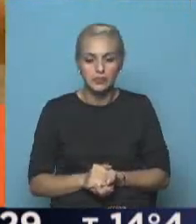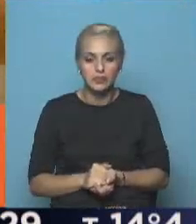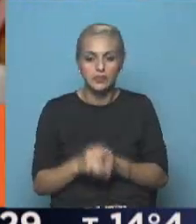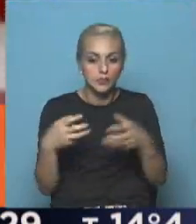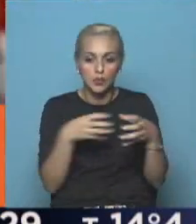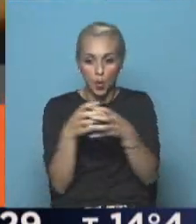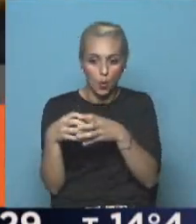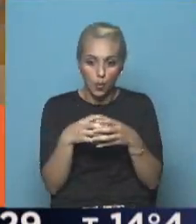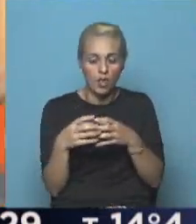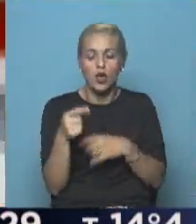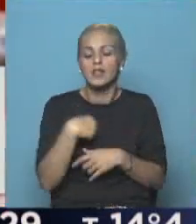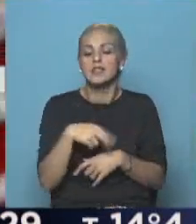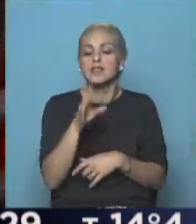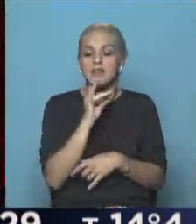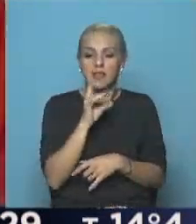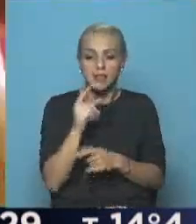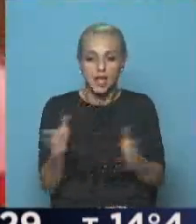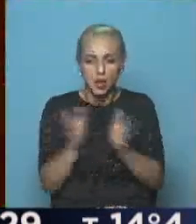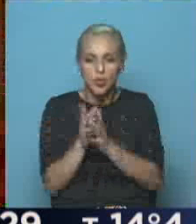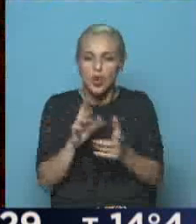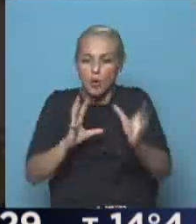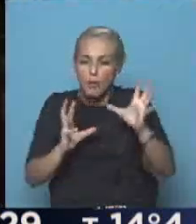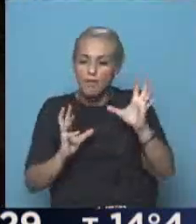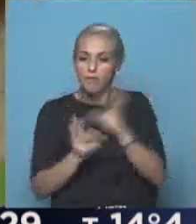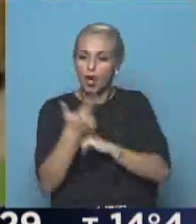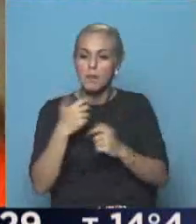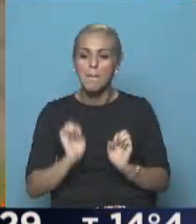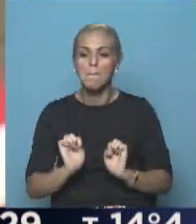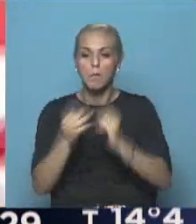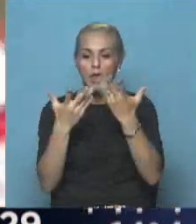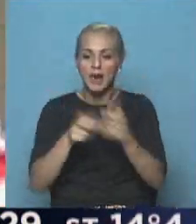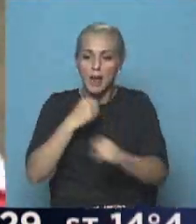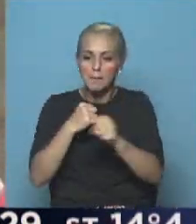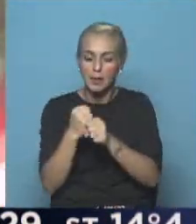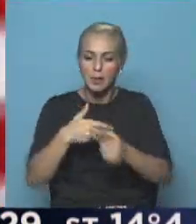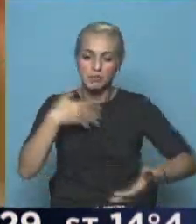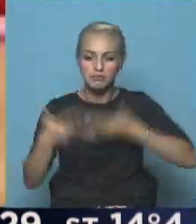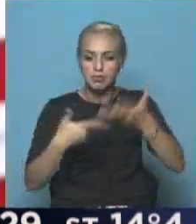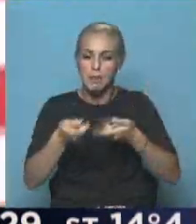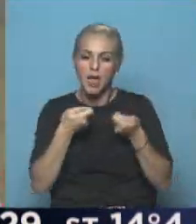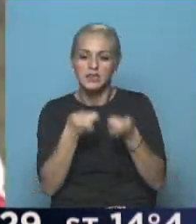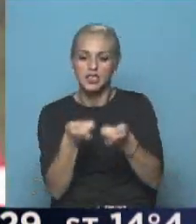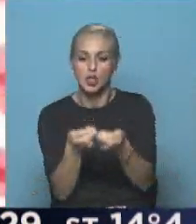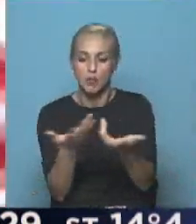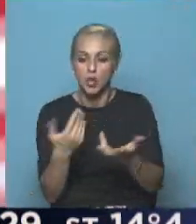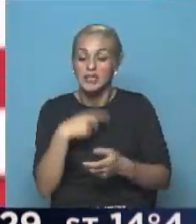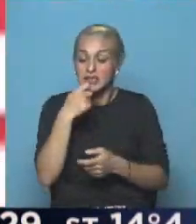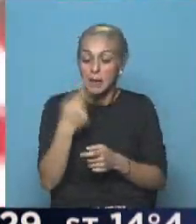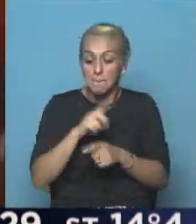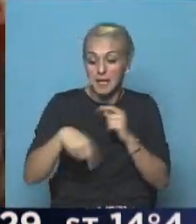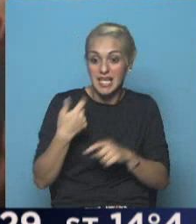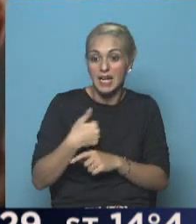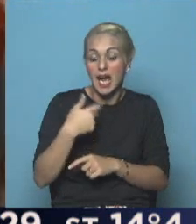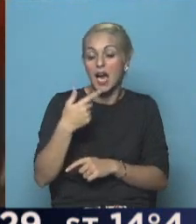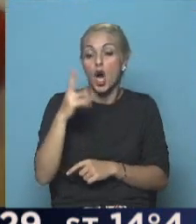como entrenador, con métodos muy innovadores de trabajo. Si mañana Brown de Madryn no le gana al Boys y el